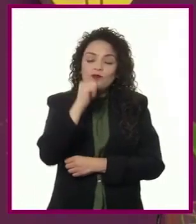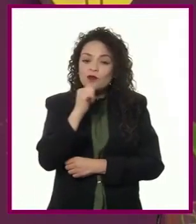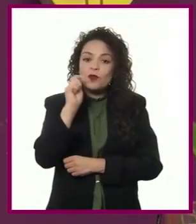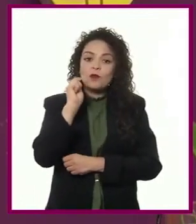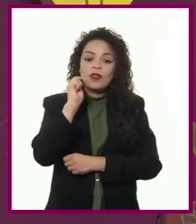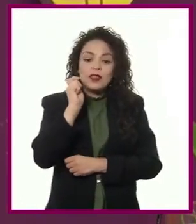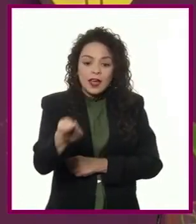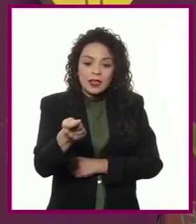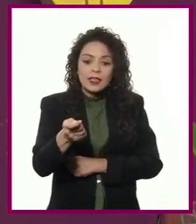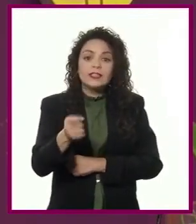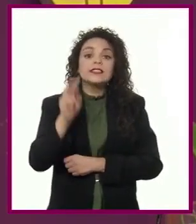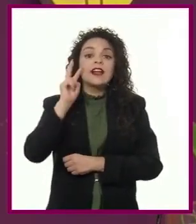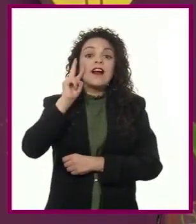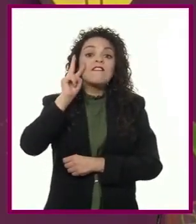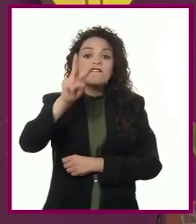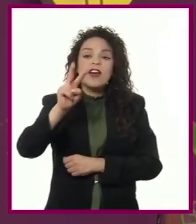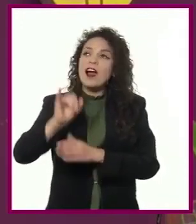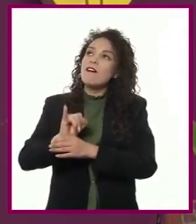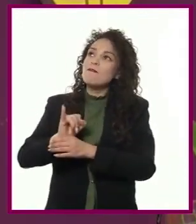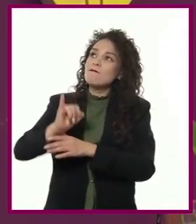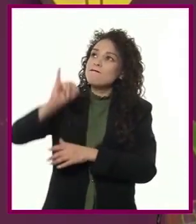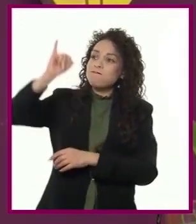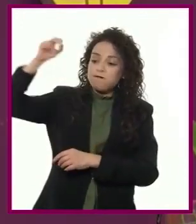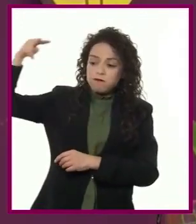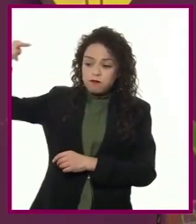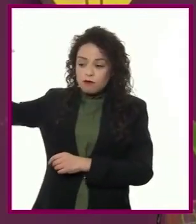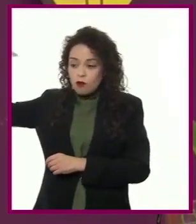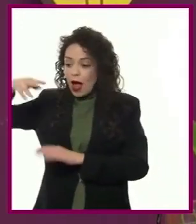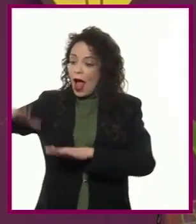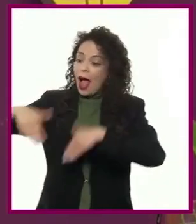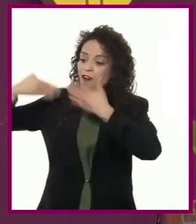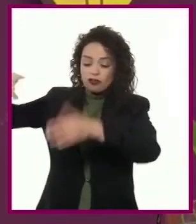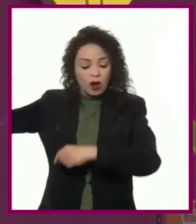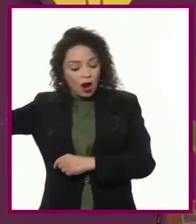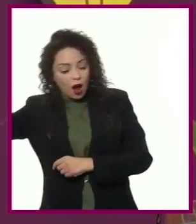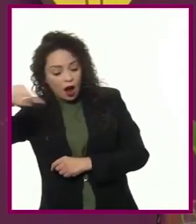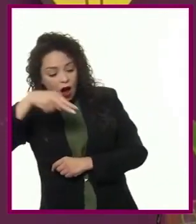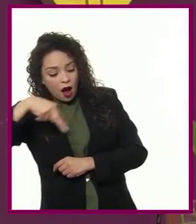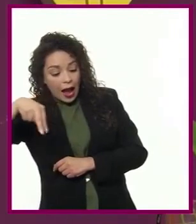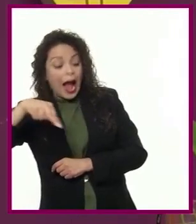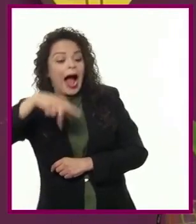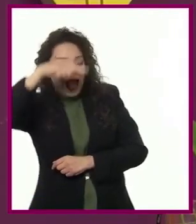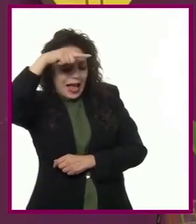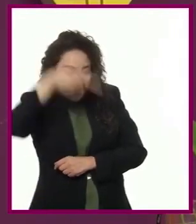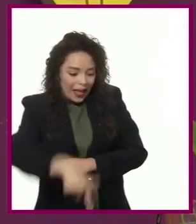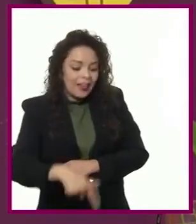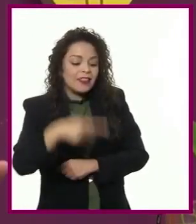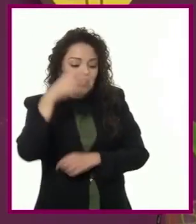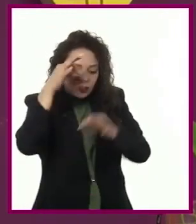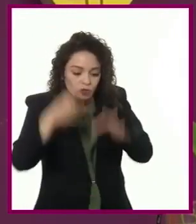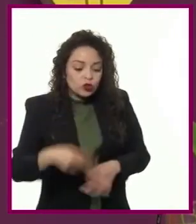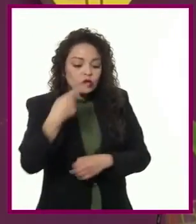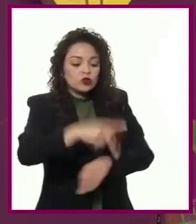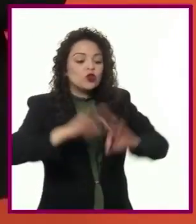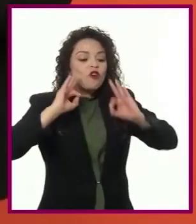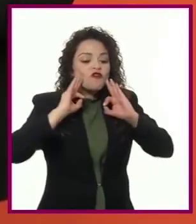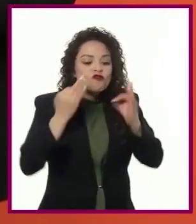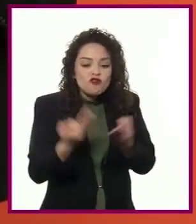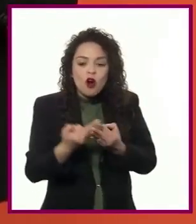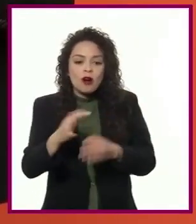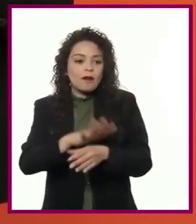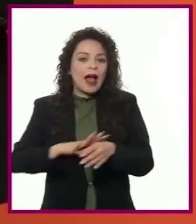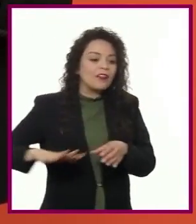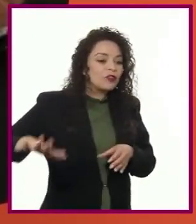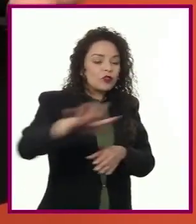conseguir una vista de pájaro, es decir, desde afuera, para lograr observar su estructura completa,